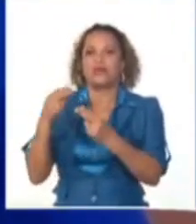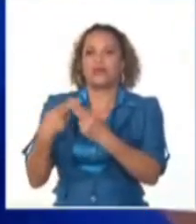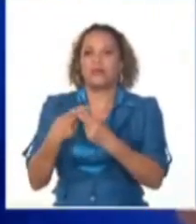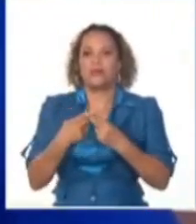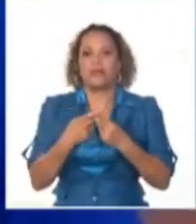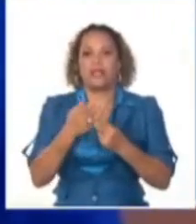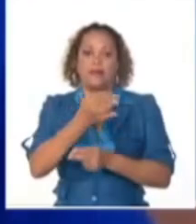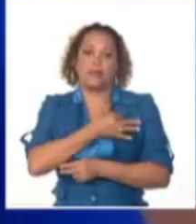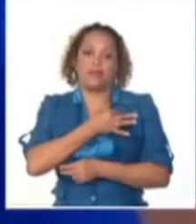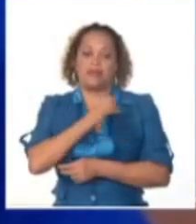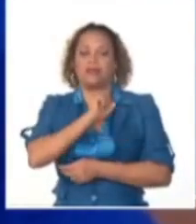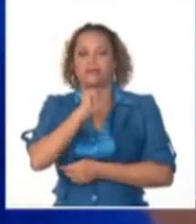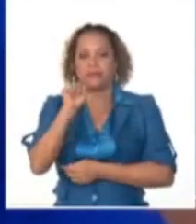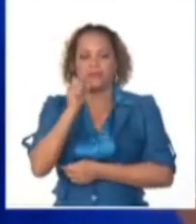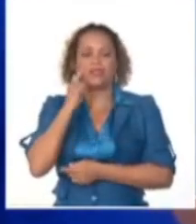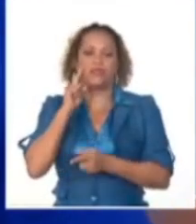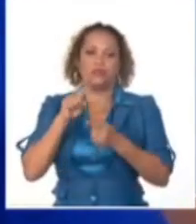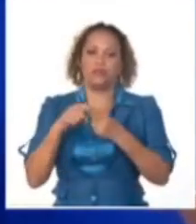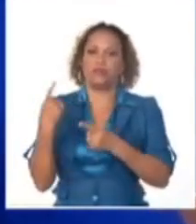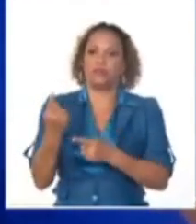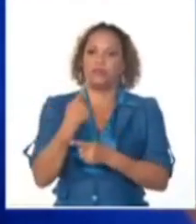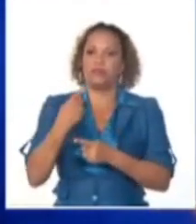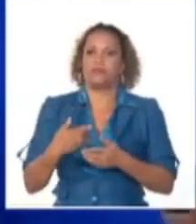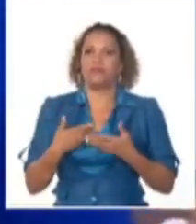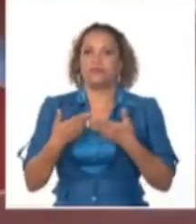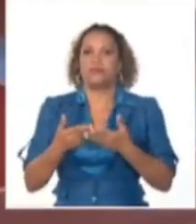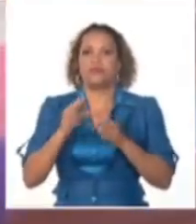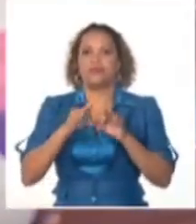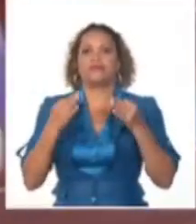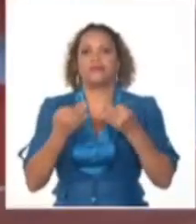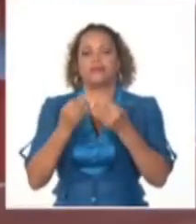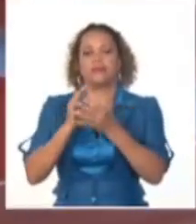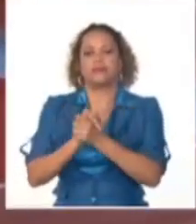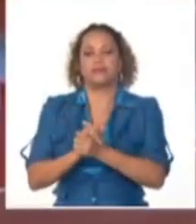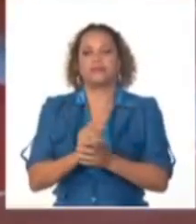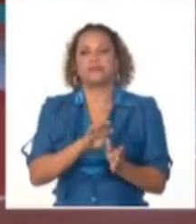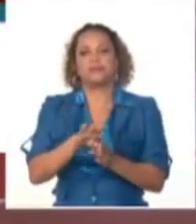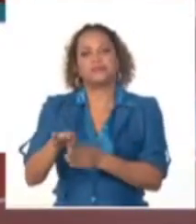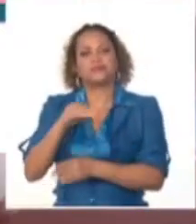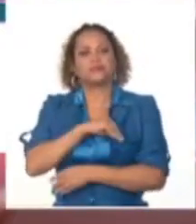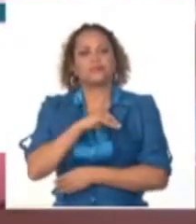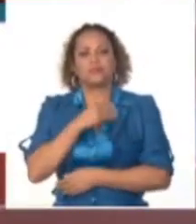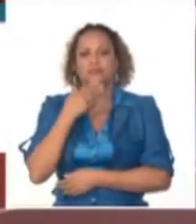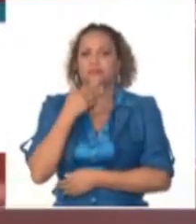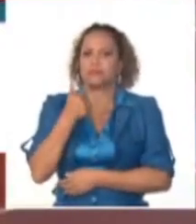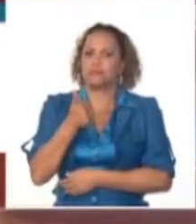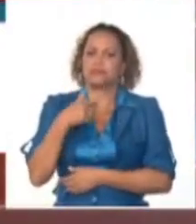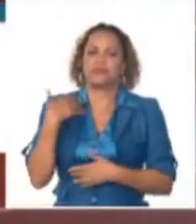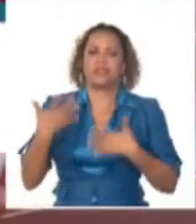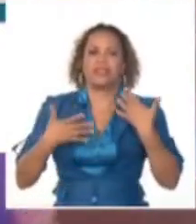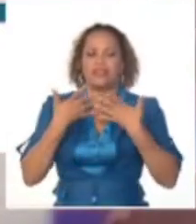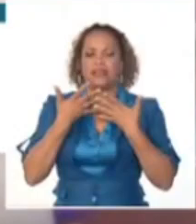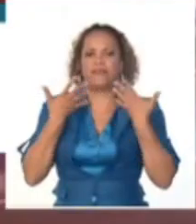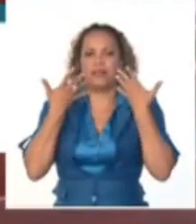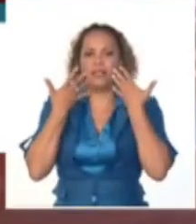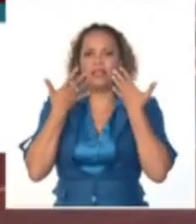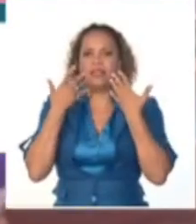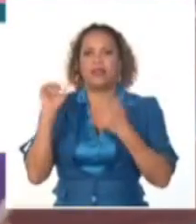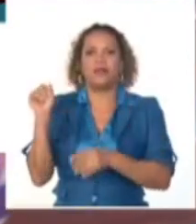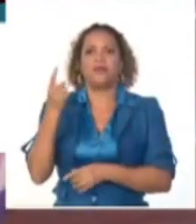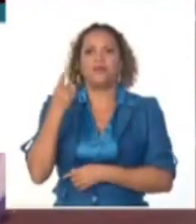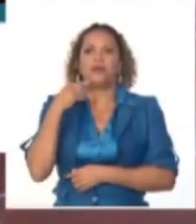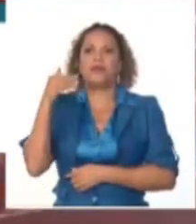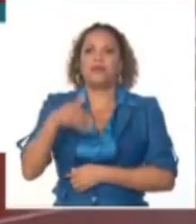objetivo, y poderla llevar a nuestros padres, a nuestros familiares y a nuestros amigos. Me siento muy contenta, primero que nada, por estar aquí en la tierra donde